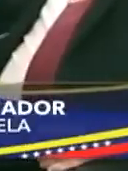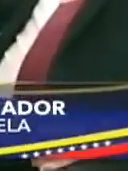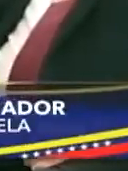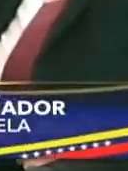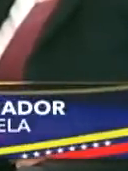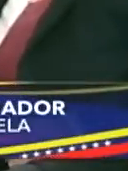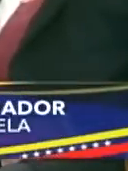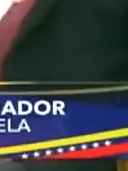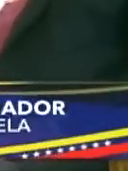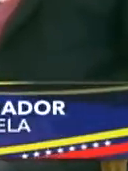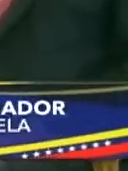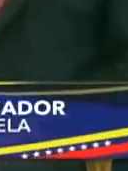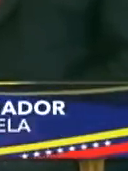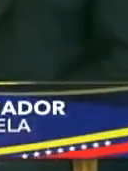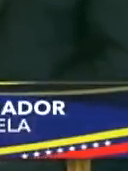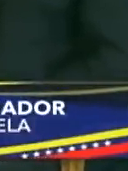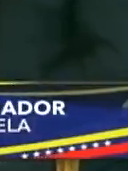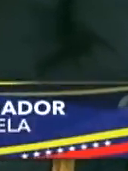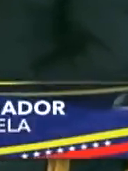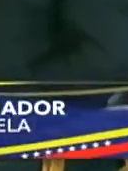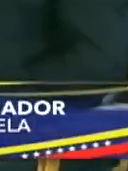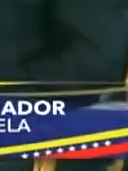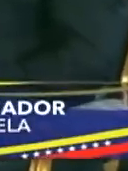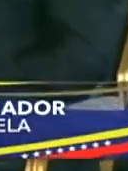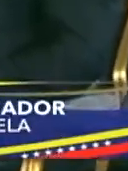de Venezuela.